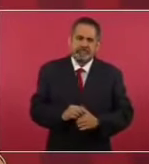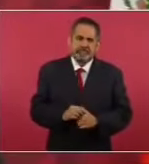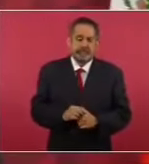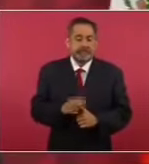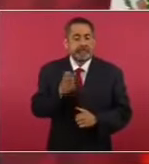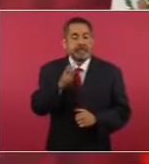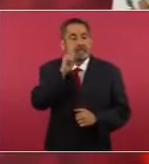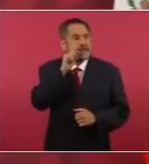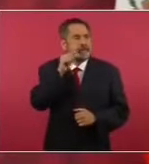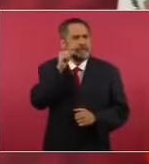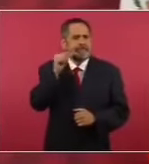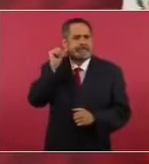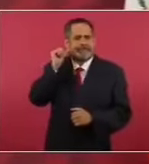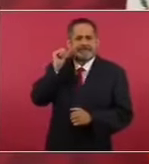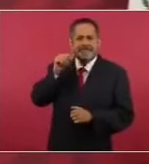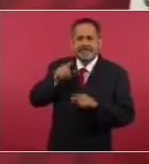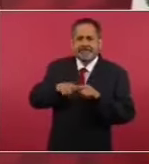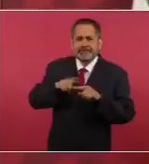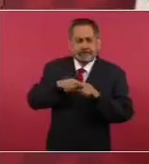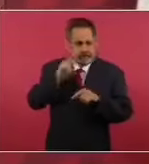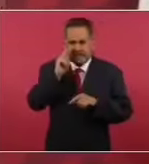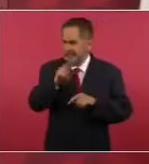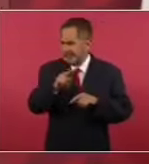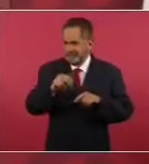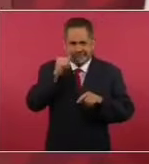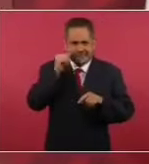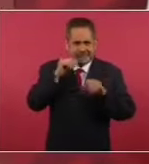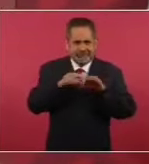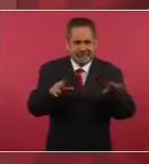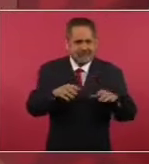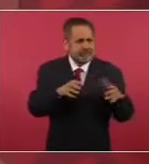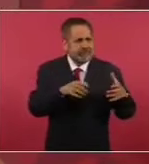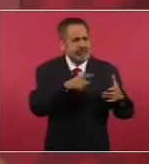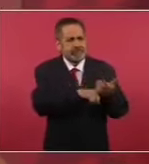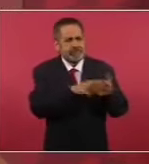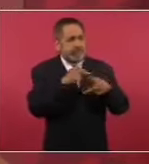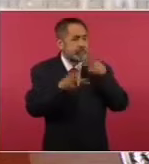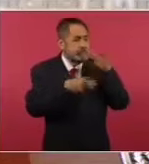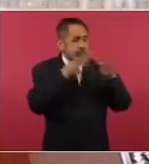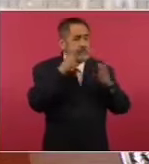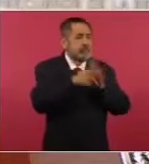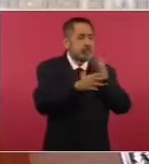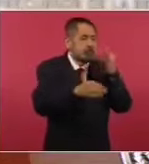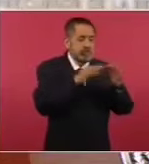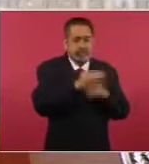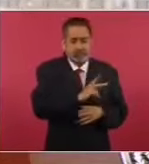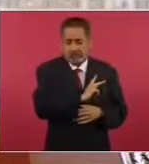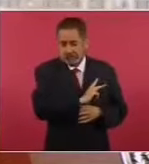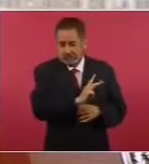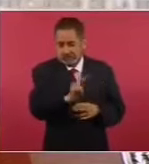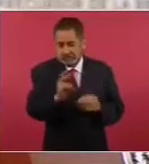Y ayer lo vimos, ¿no? El comportamiento de los medios de información, todos,